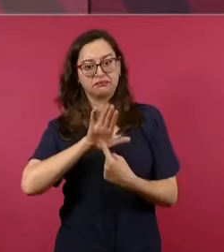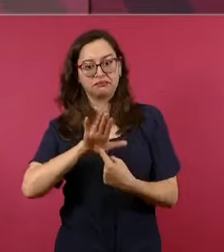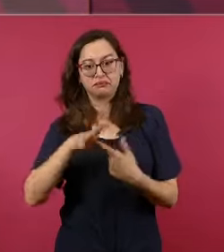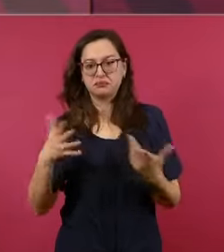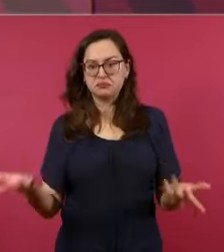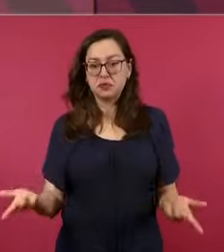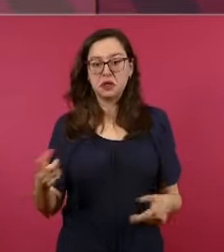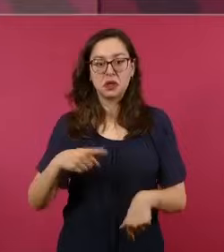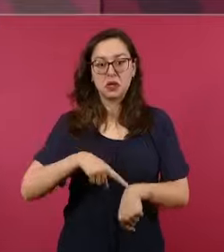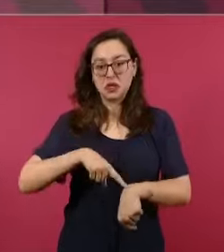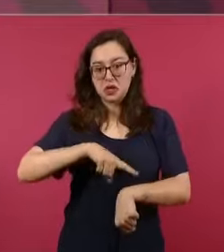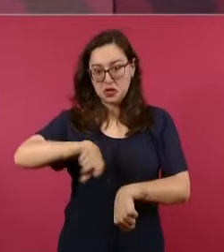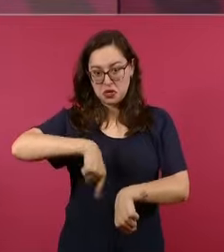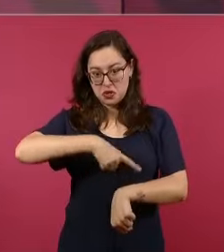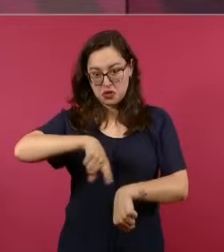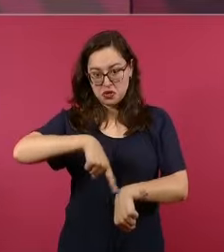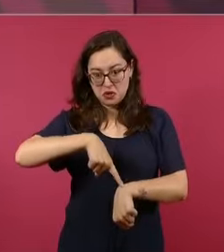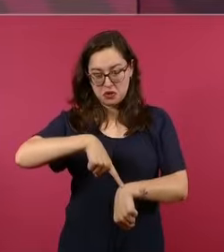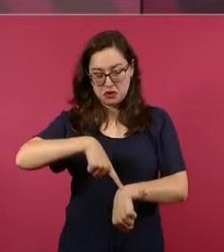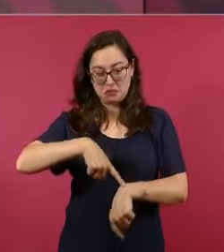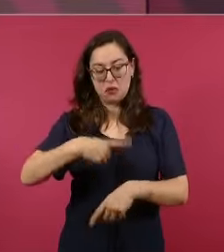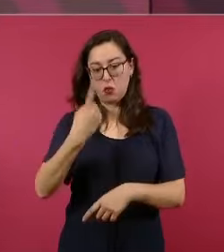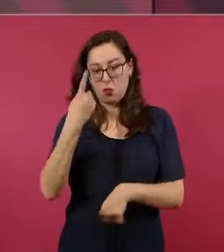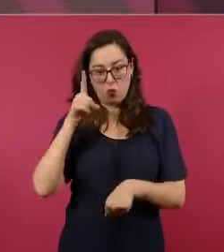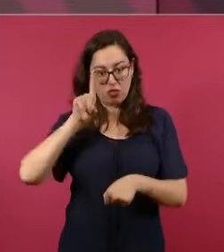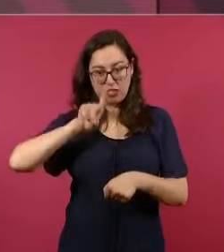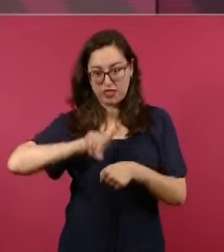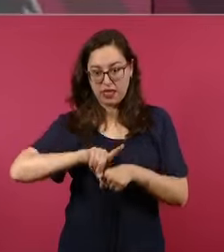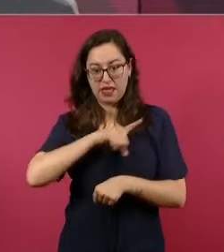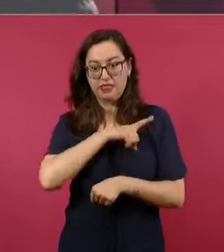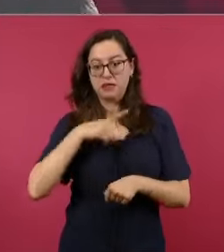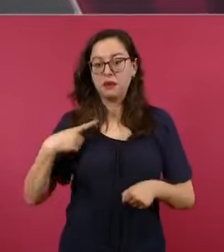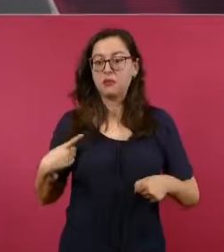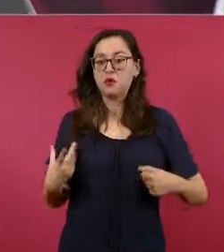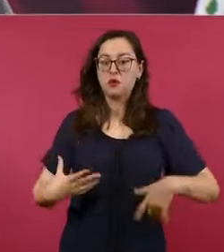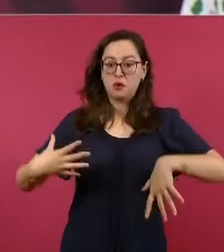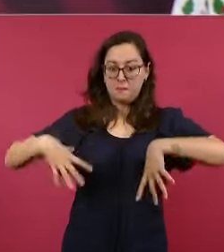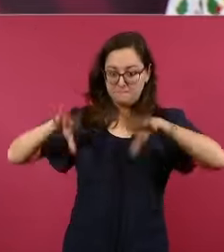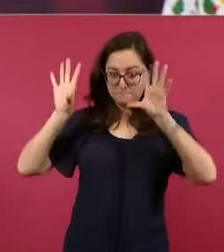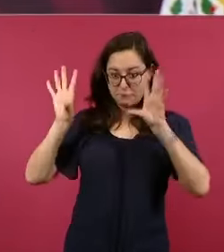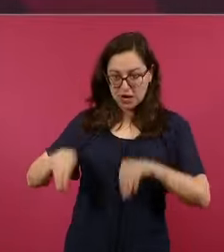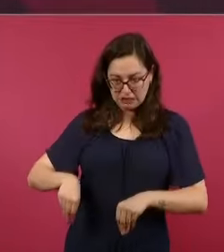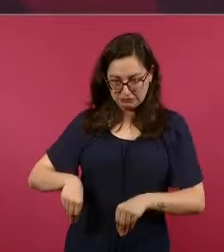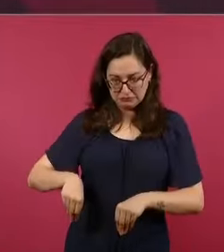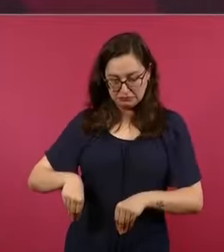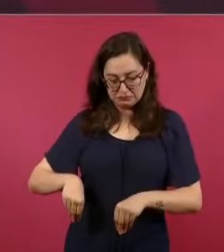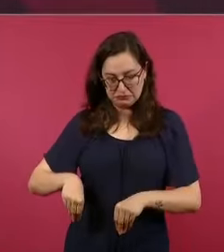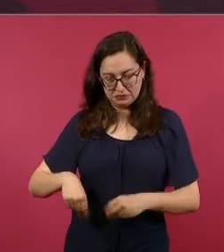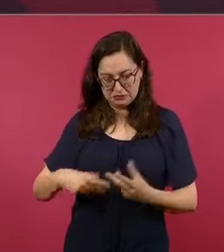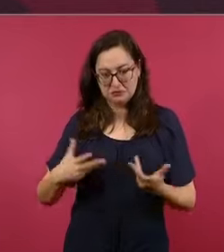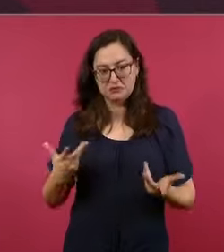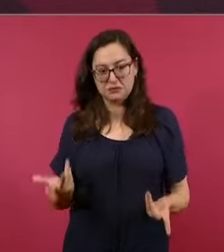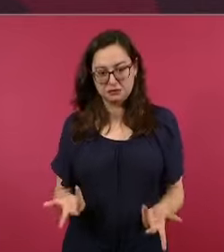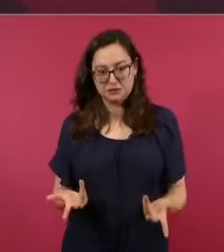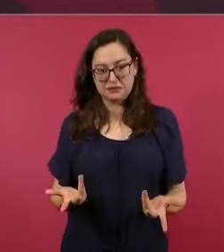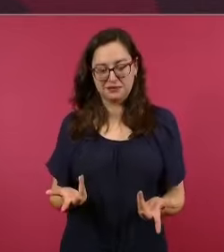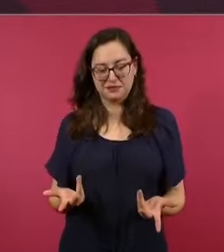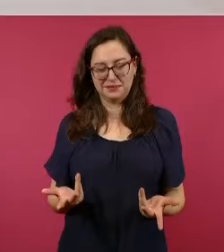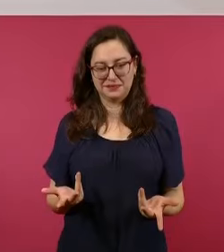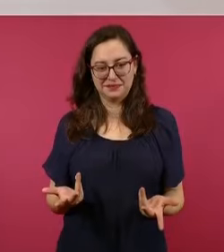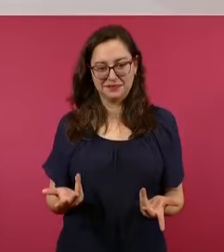24 horas porque nos este eh autolimitan